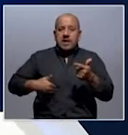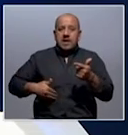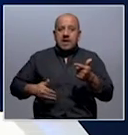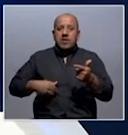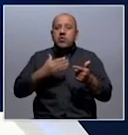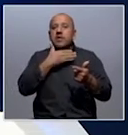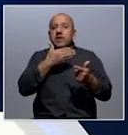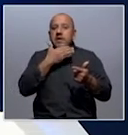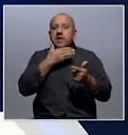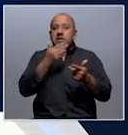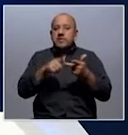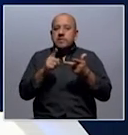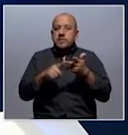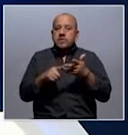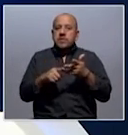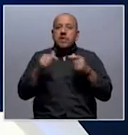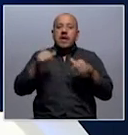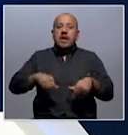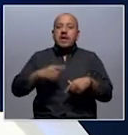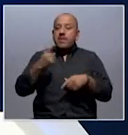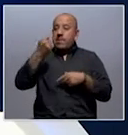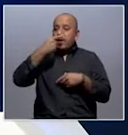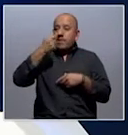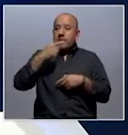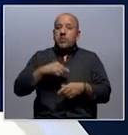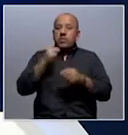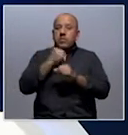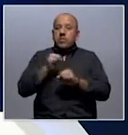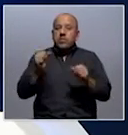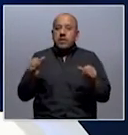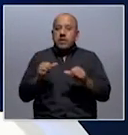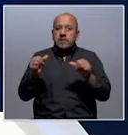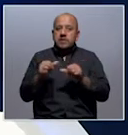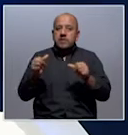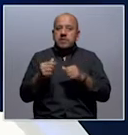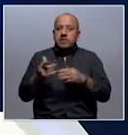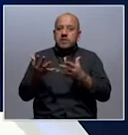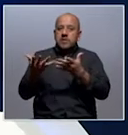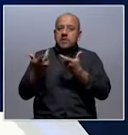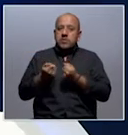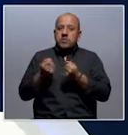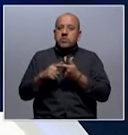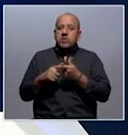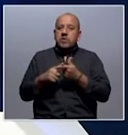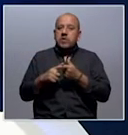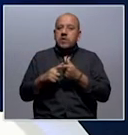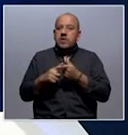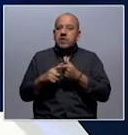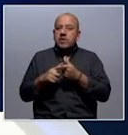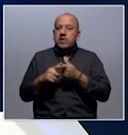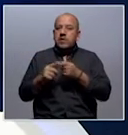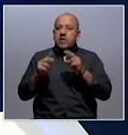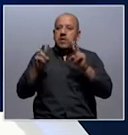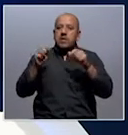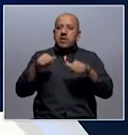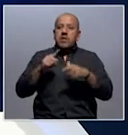la diabetes del tipo 2 este fármaco lo que podría lograr más allá de ayudar y contribuir a lo que es el descenso de peso por lo que explicaba